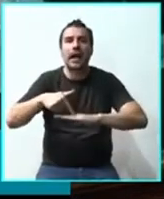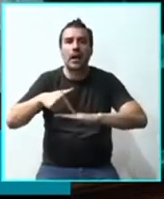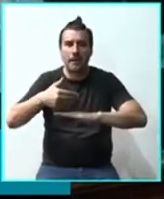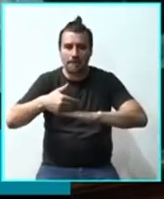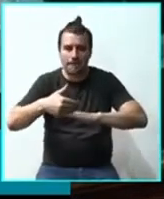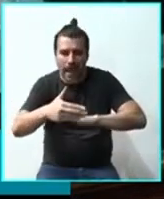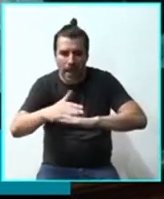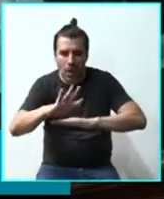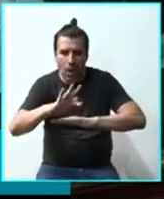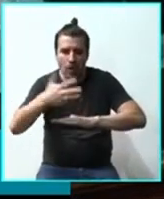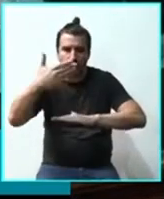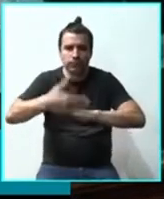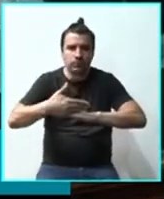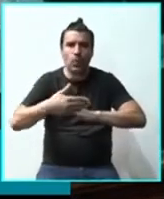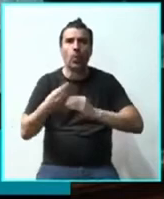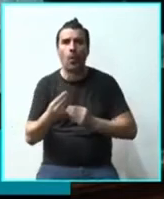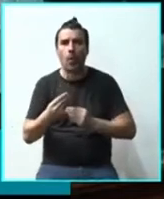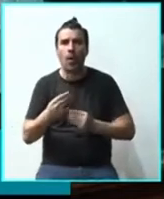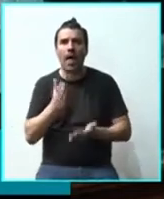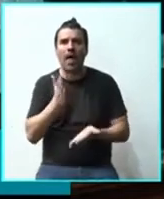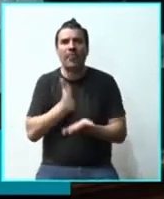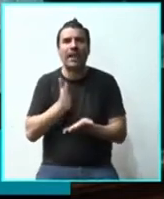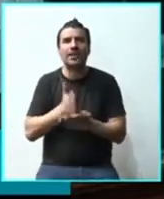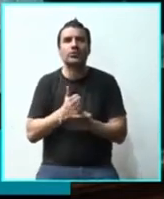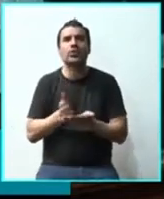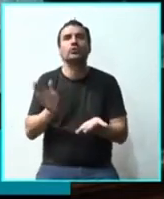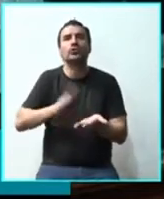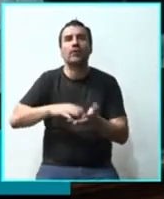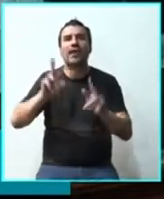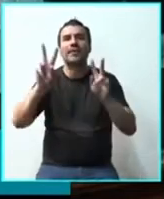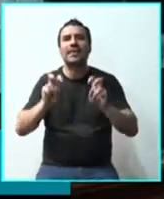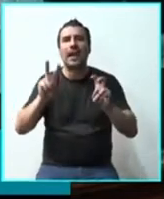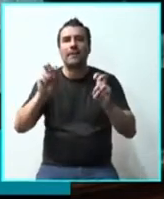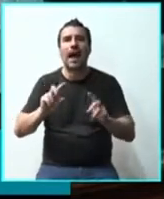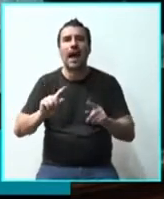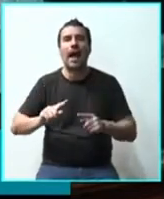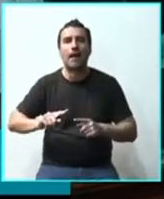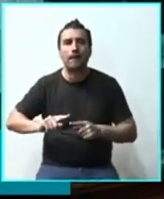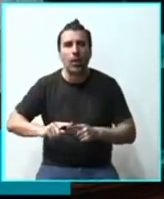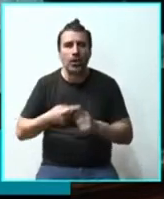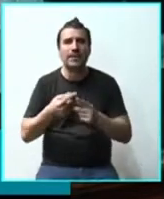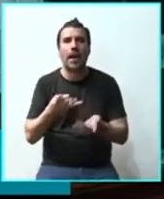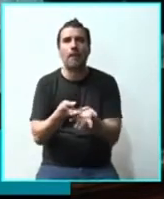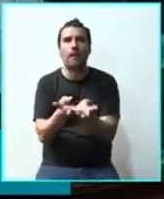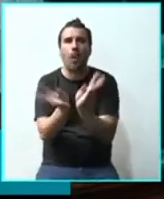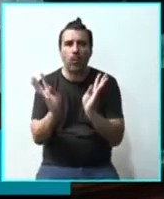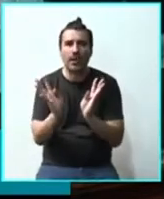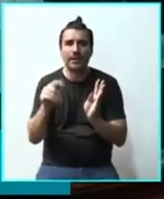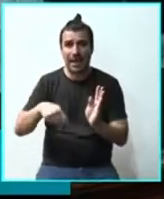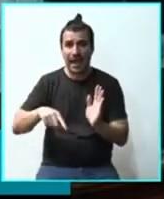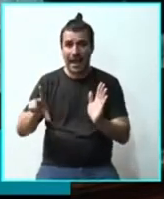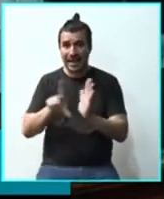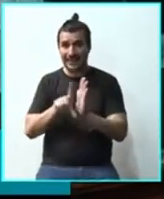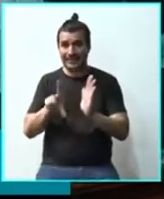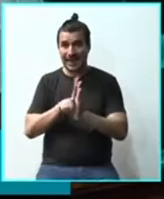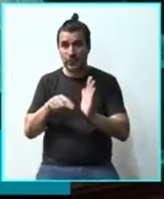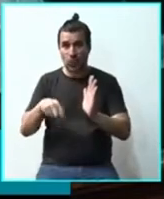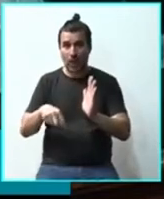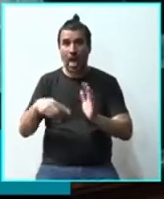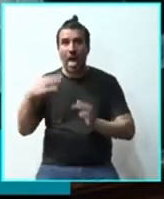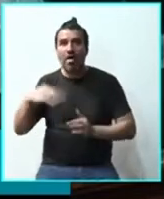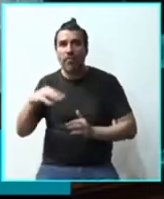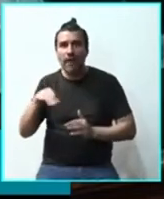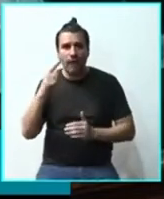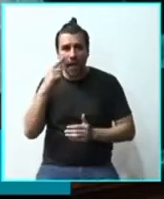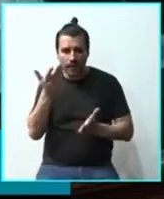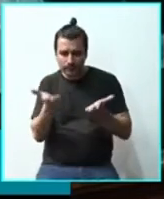tiene para producir esos avances en materia de políticas públicas, y la legislatura regula las prioridades del